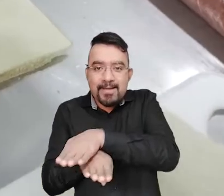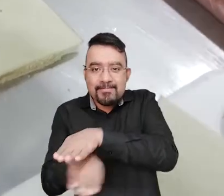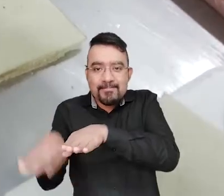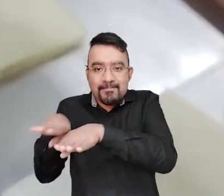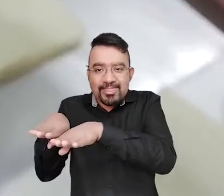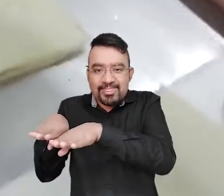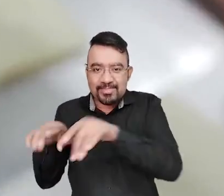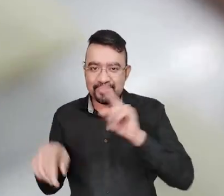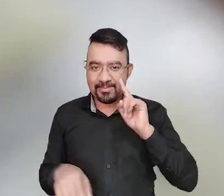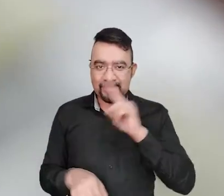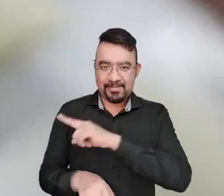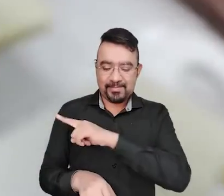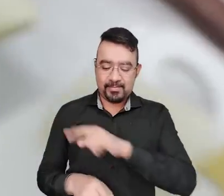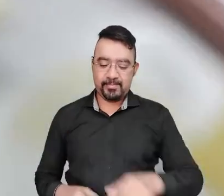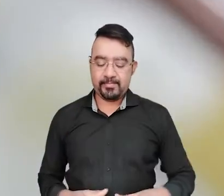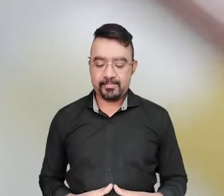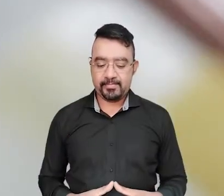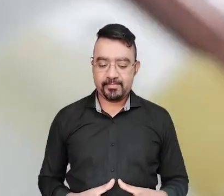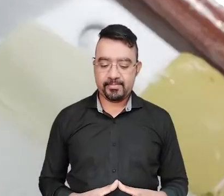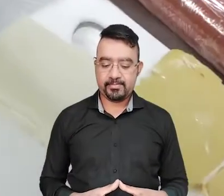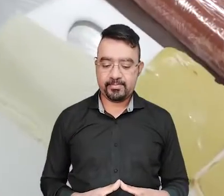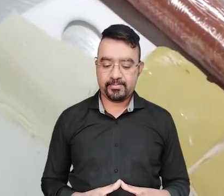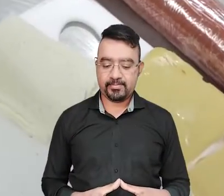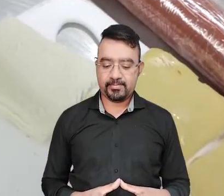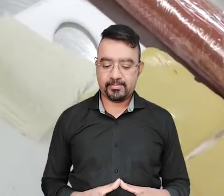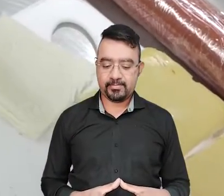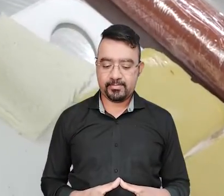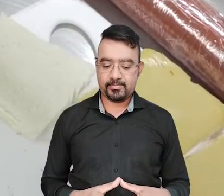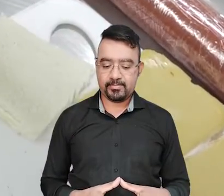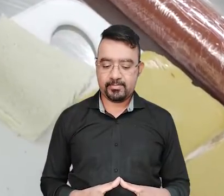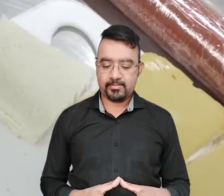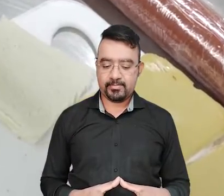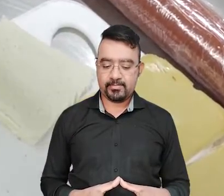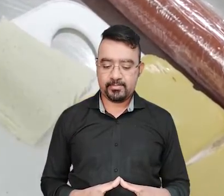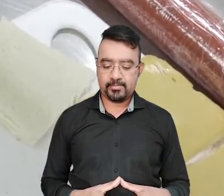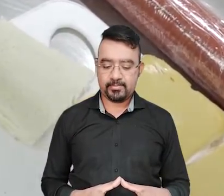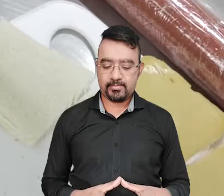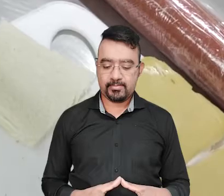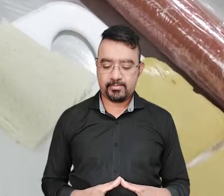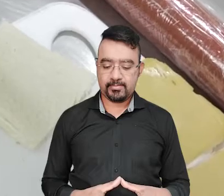Montamos un poquito. Así. Así.